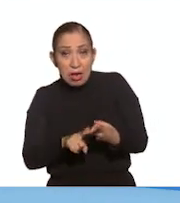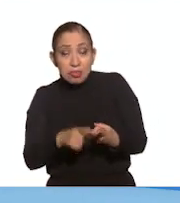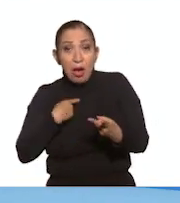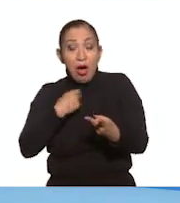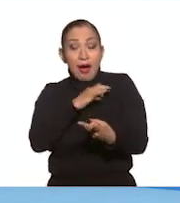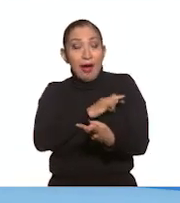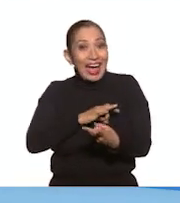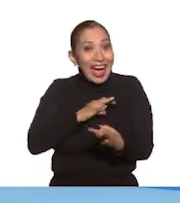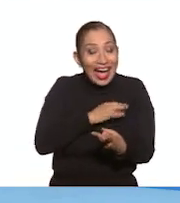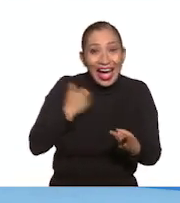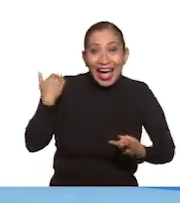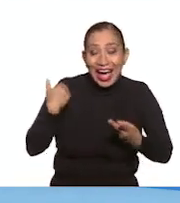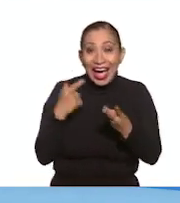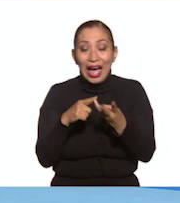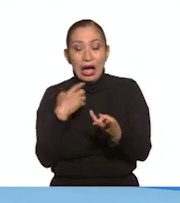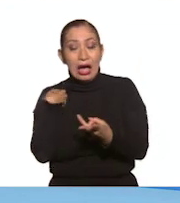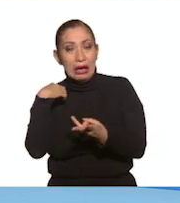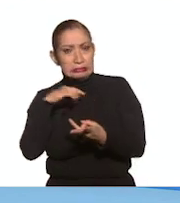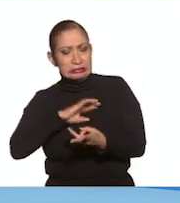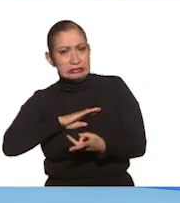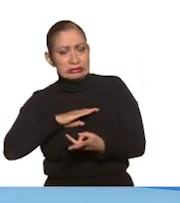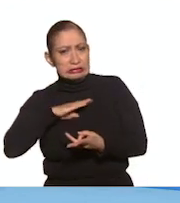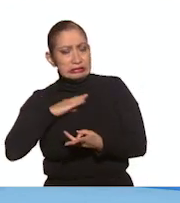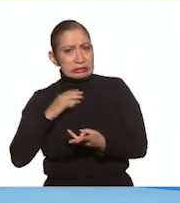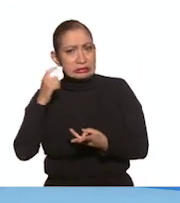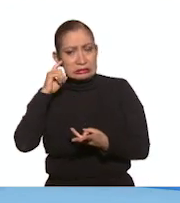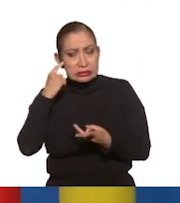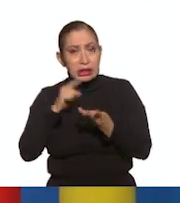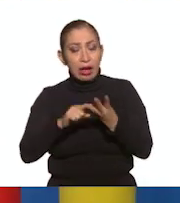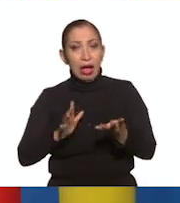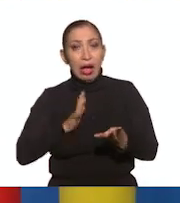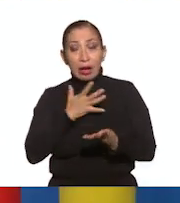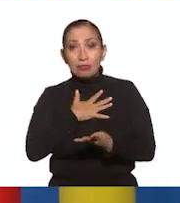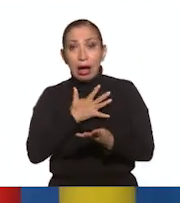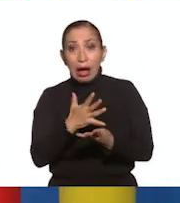la alegría, el enojo, el asco y la sorpresa.